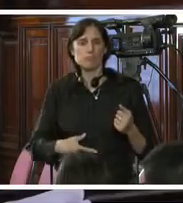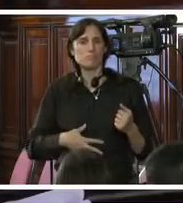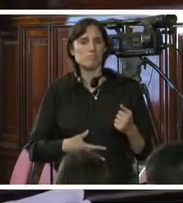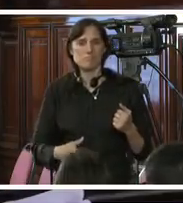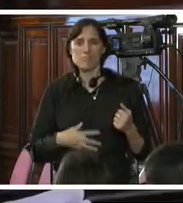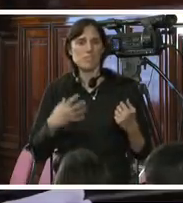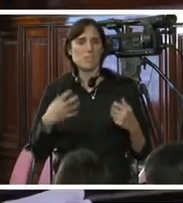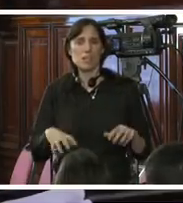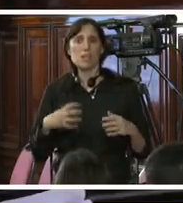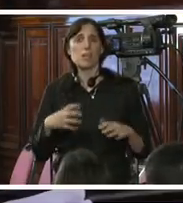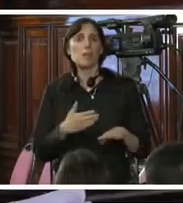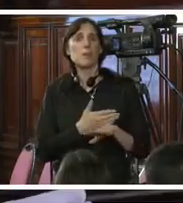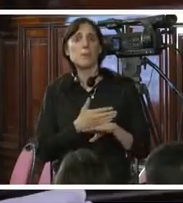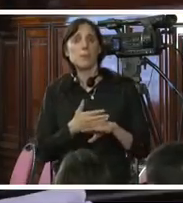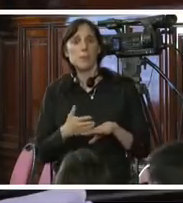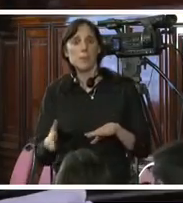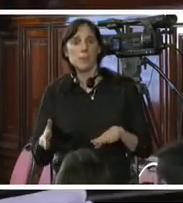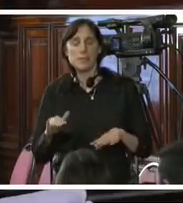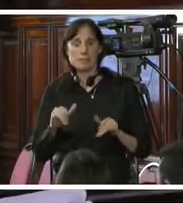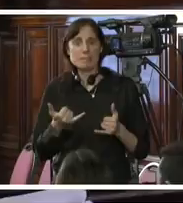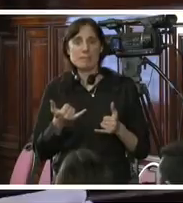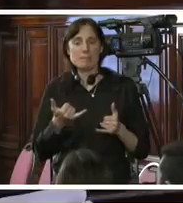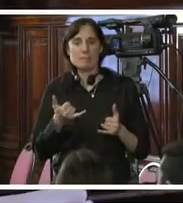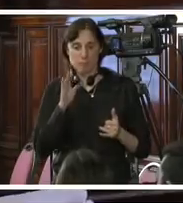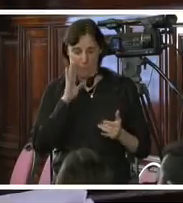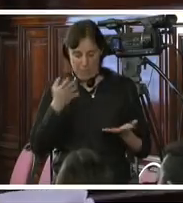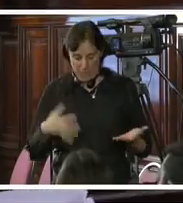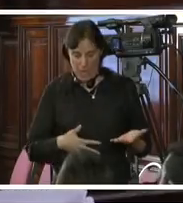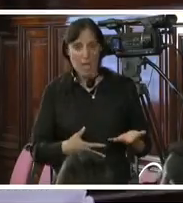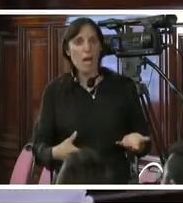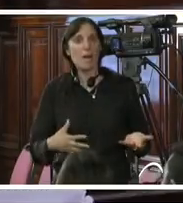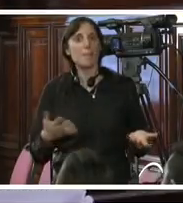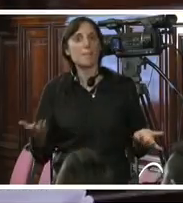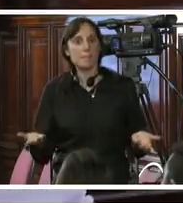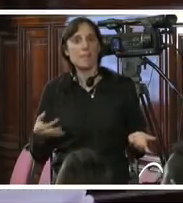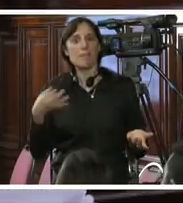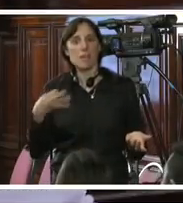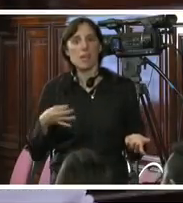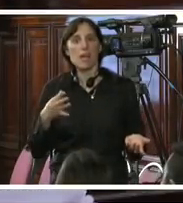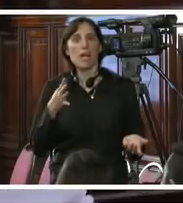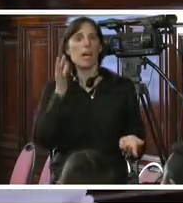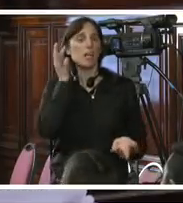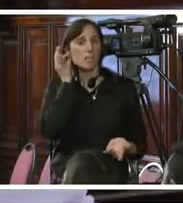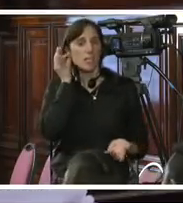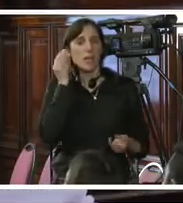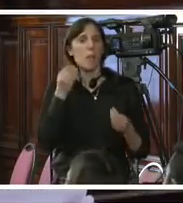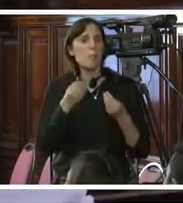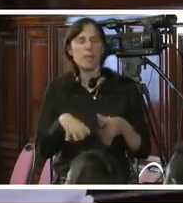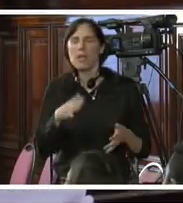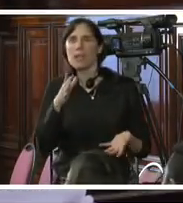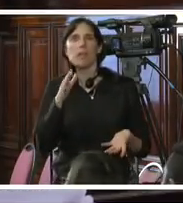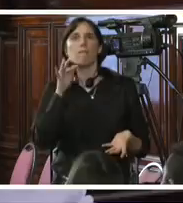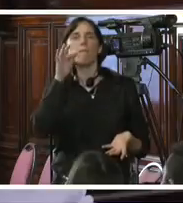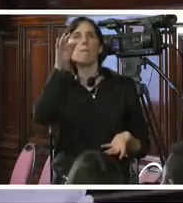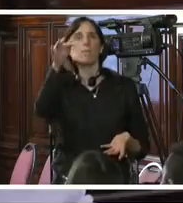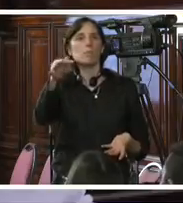con frecuencia derivan en una maternidad forzada. No podemos admitir que una niña pierda su futuro y su proyecto de